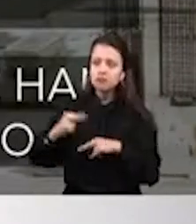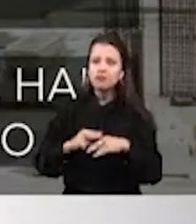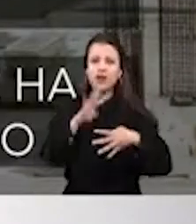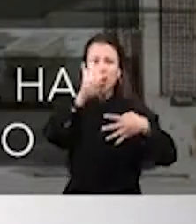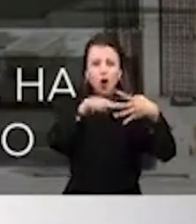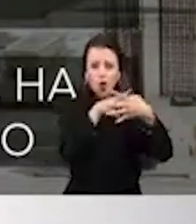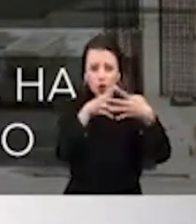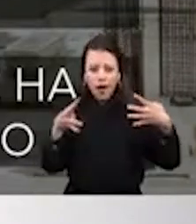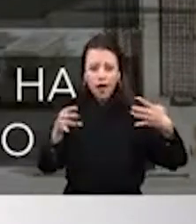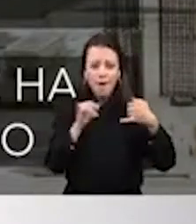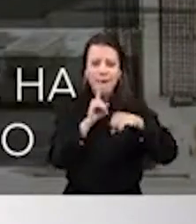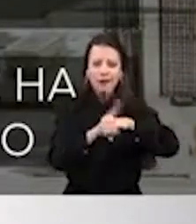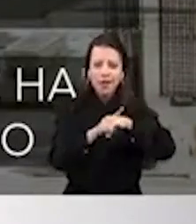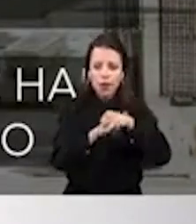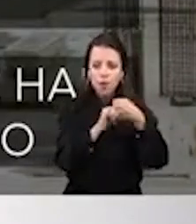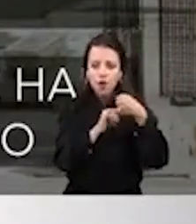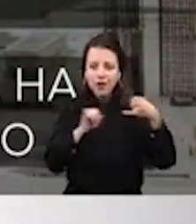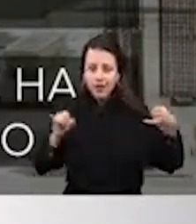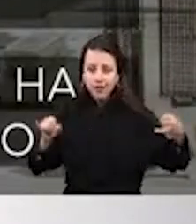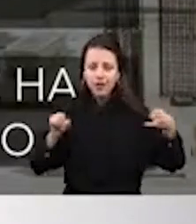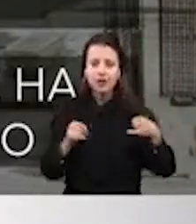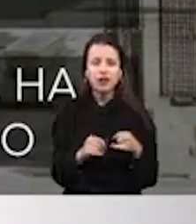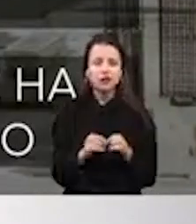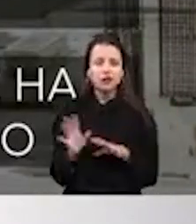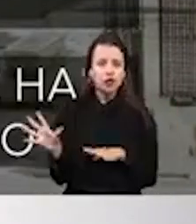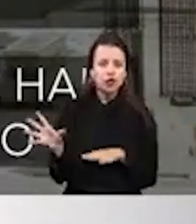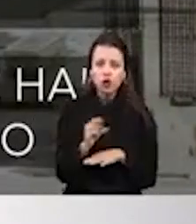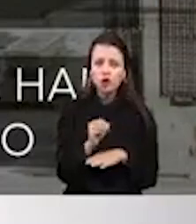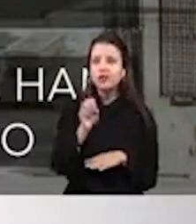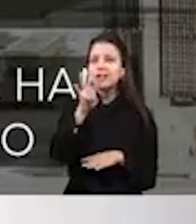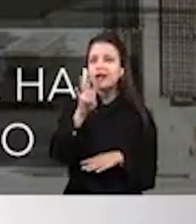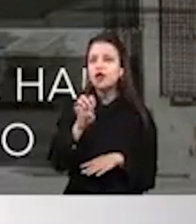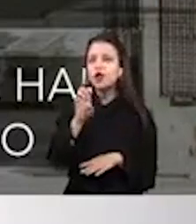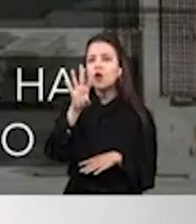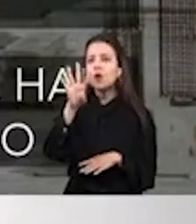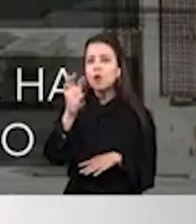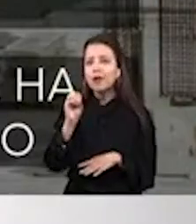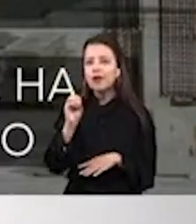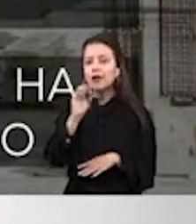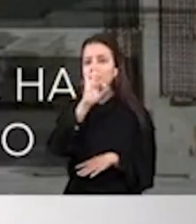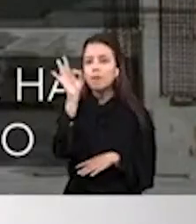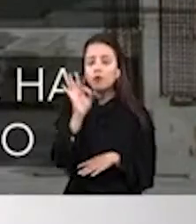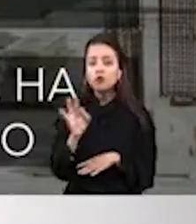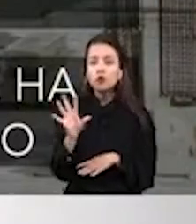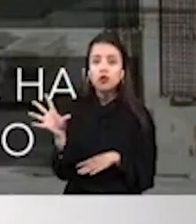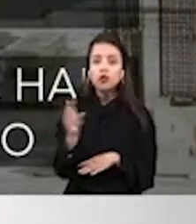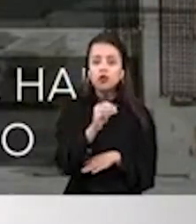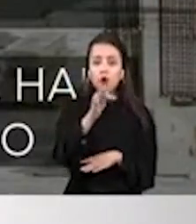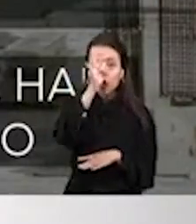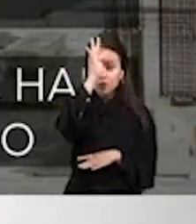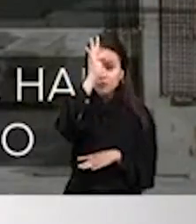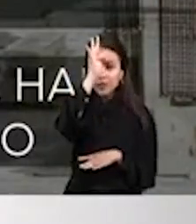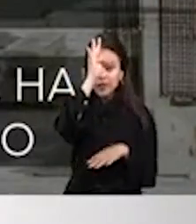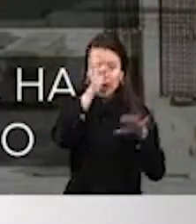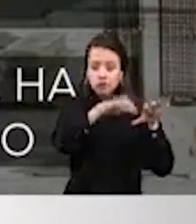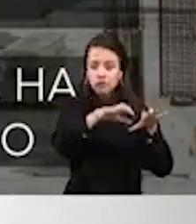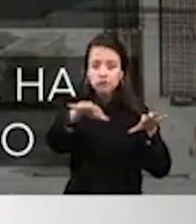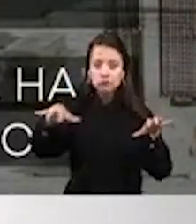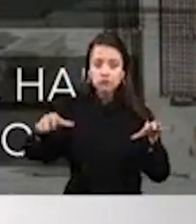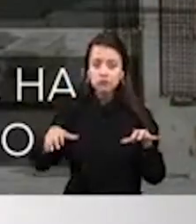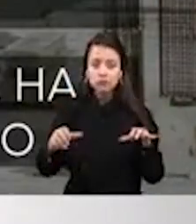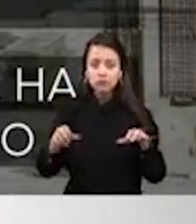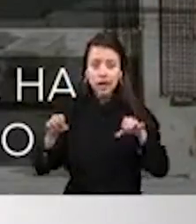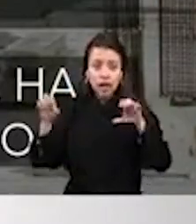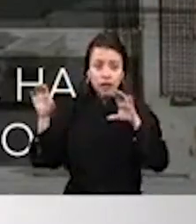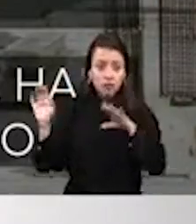desembolsó y demás, encontramos, Juan Diego, que el 90% de estos hospitales no se han ejecutado, están en ceros, y